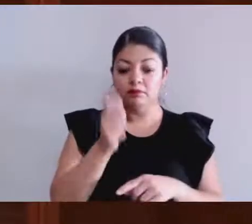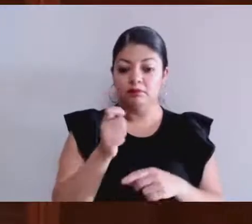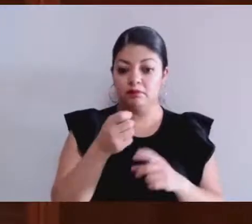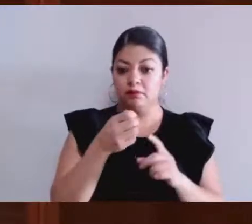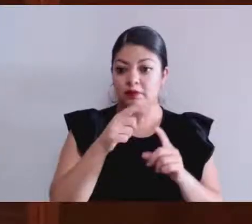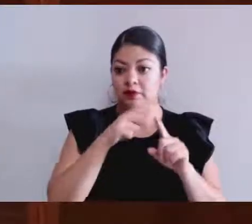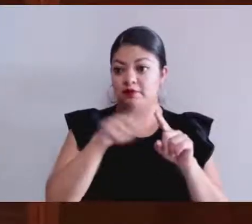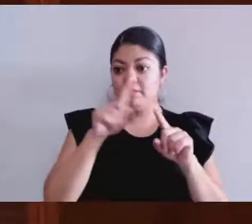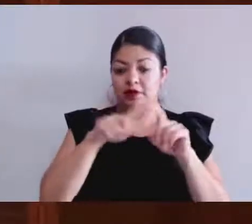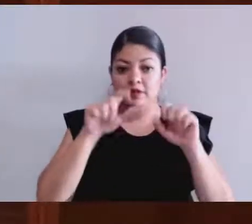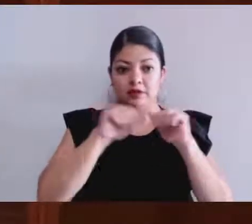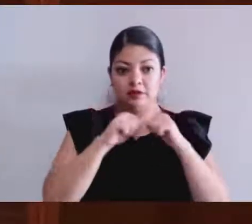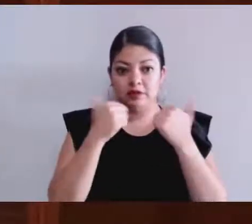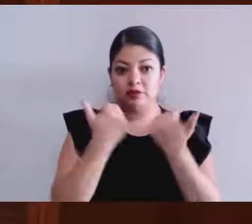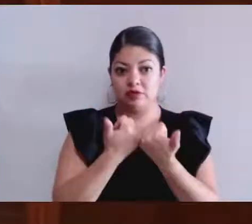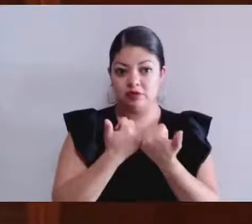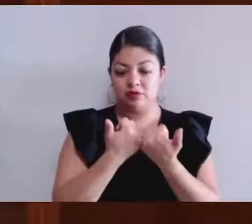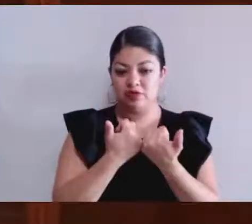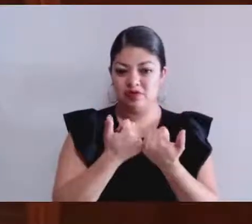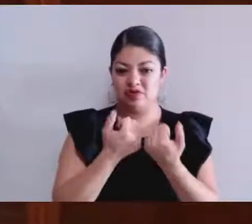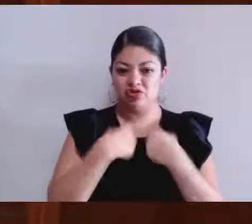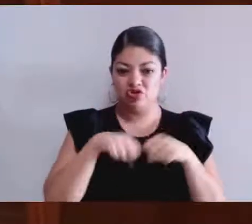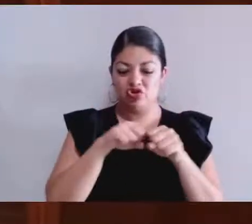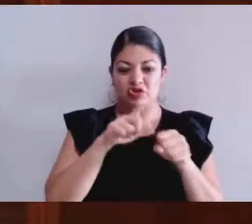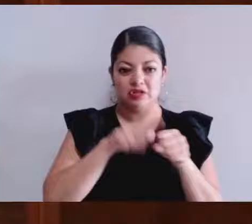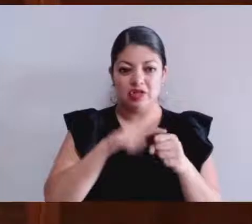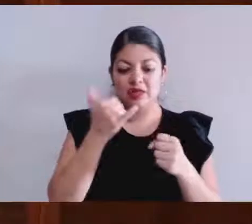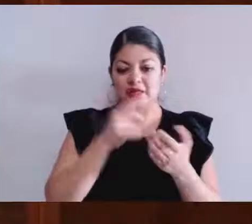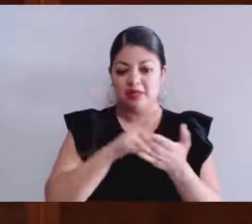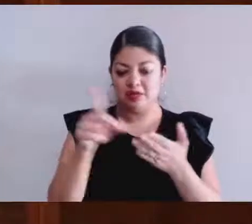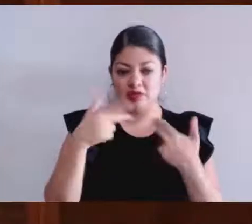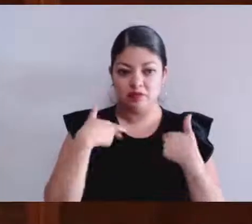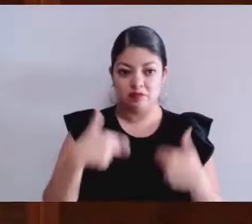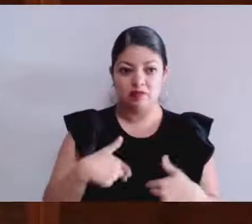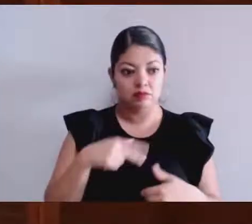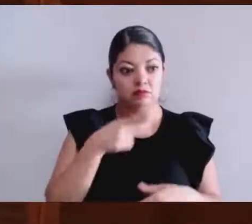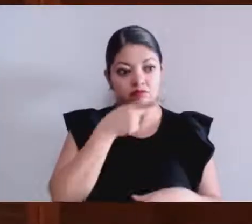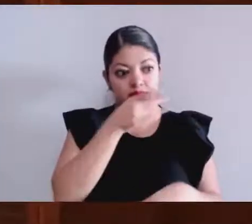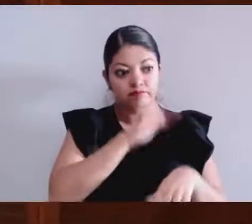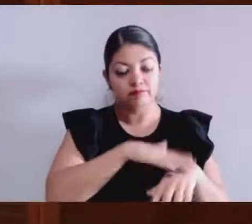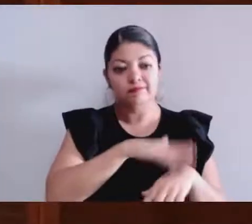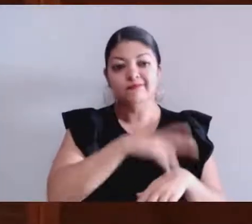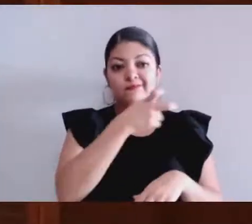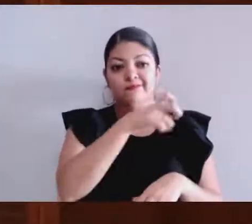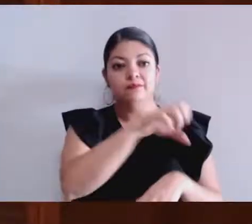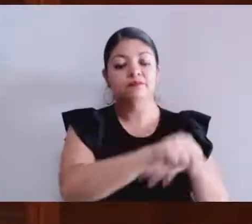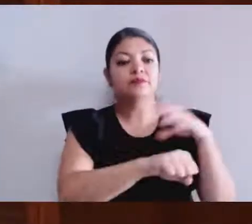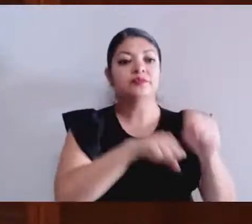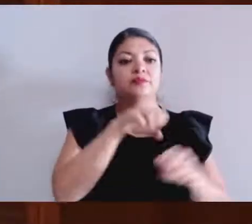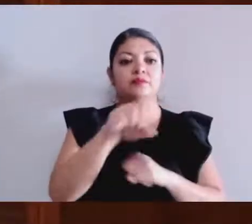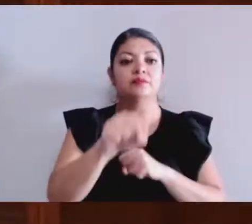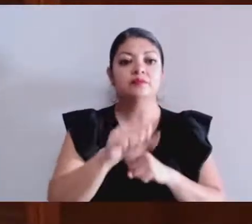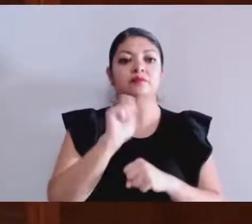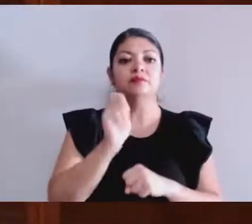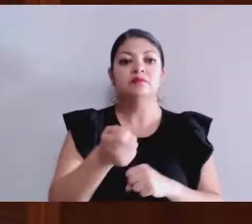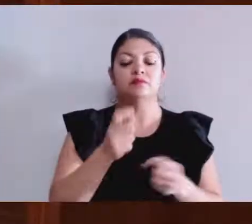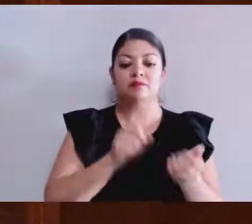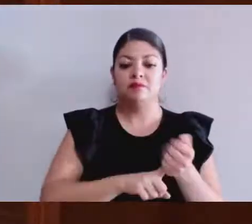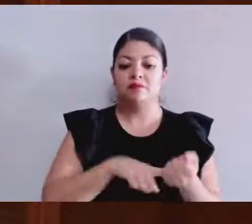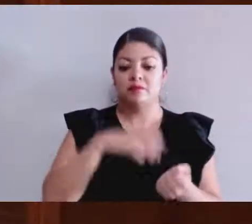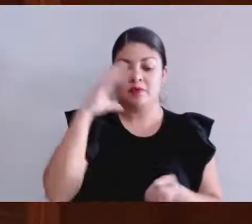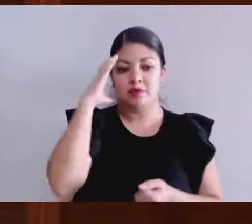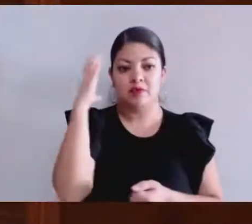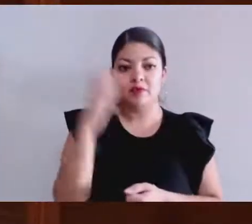organizaciones sociales y de derechos humanos, señalan que estas detenciones se realizan en el marco